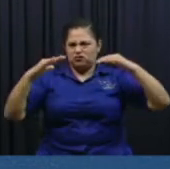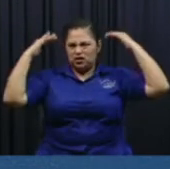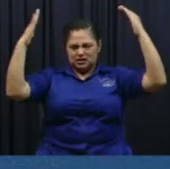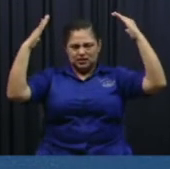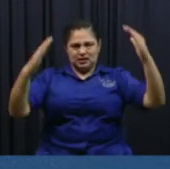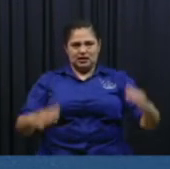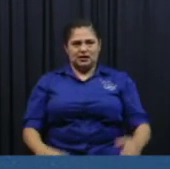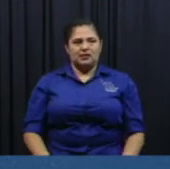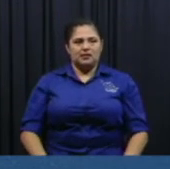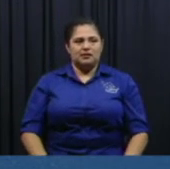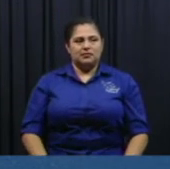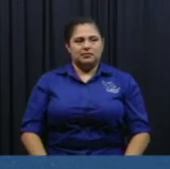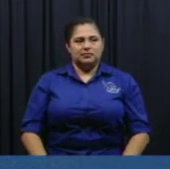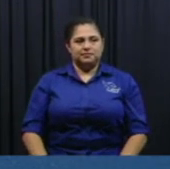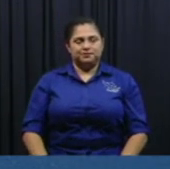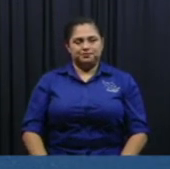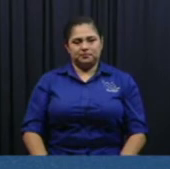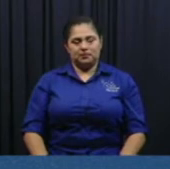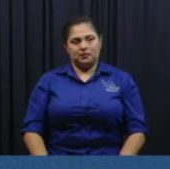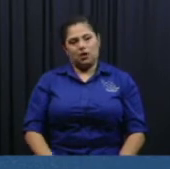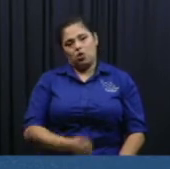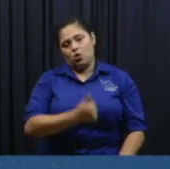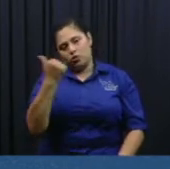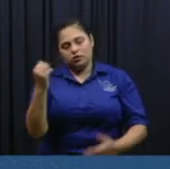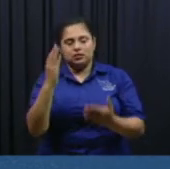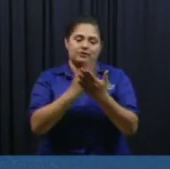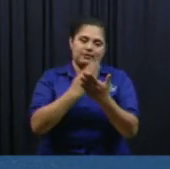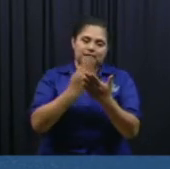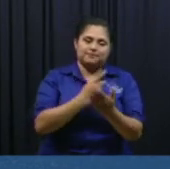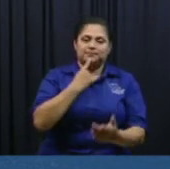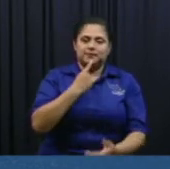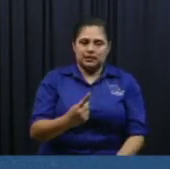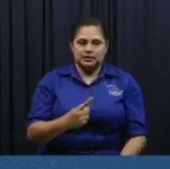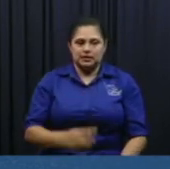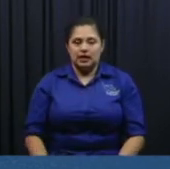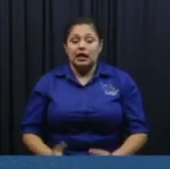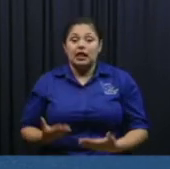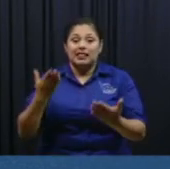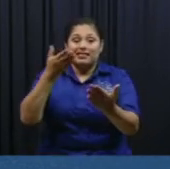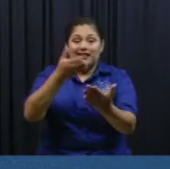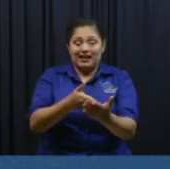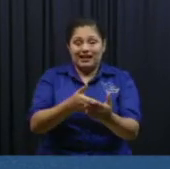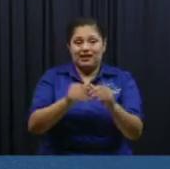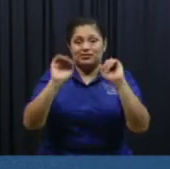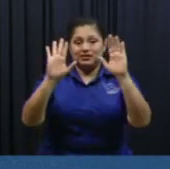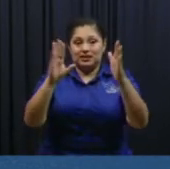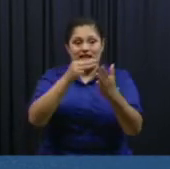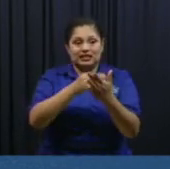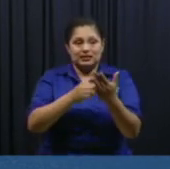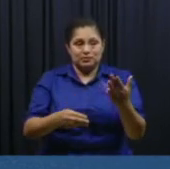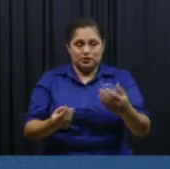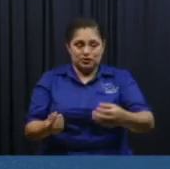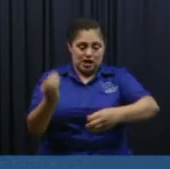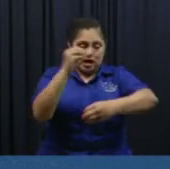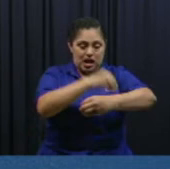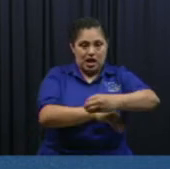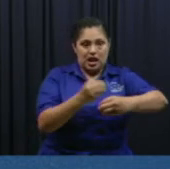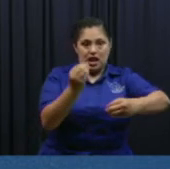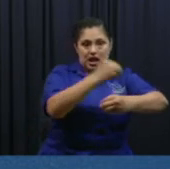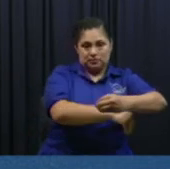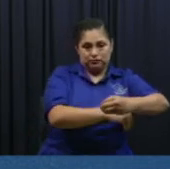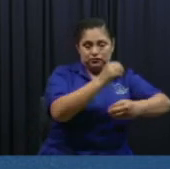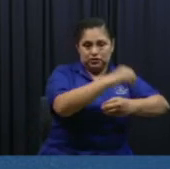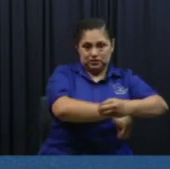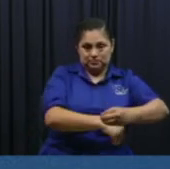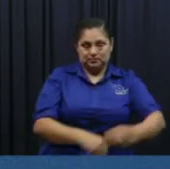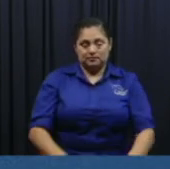dice más o menos dice lo mismo pues pero traigan los mismos a los storehouse